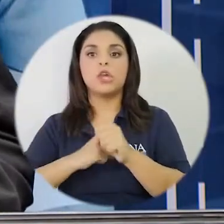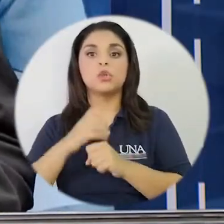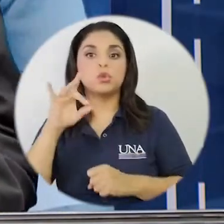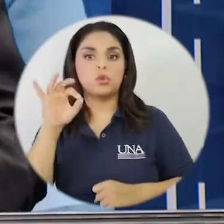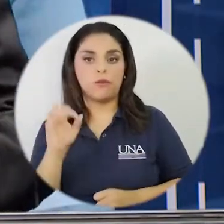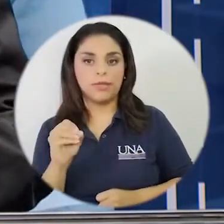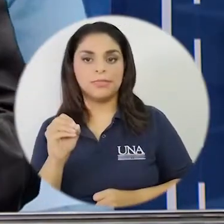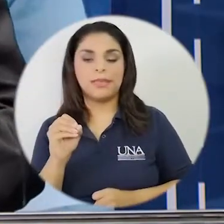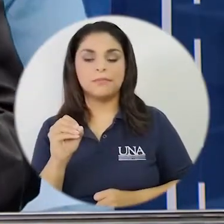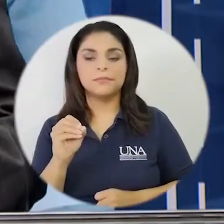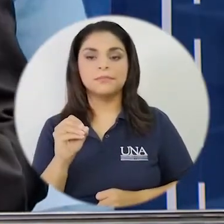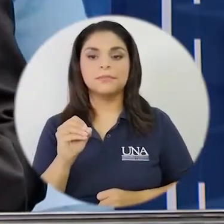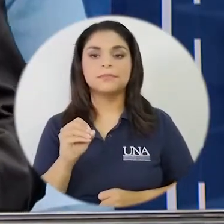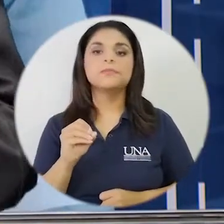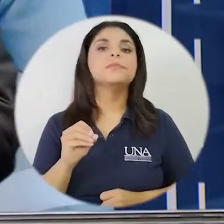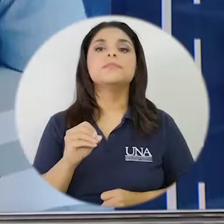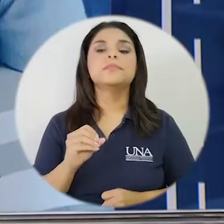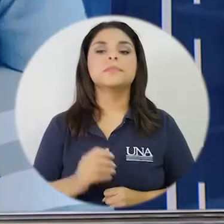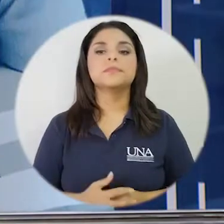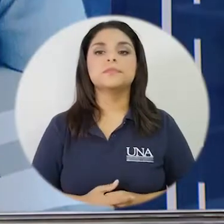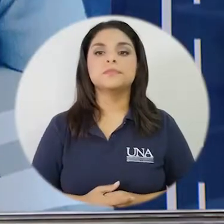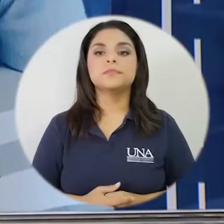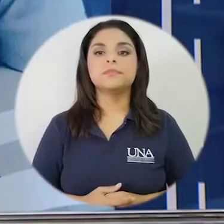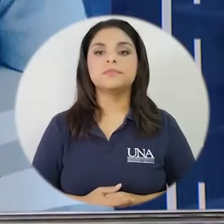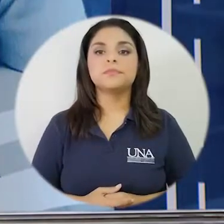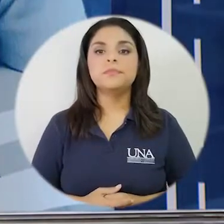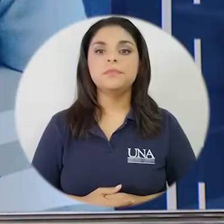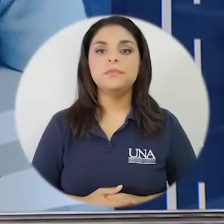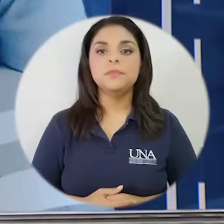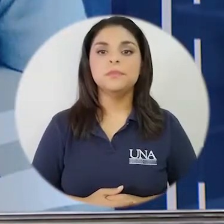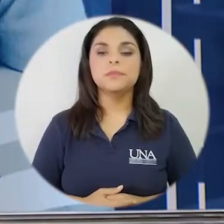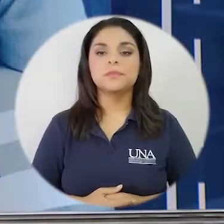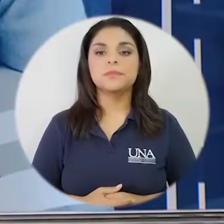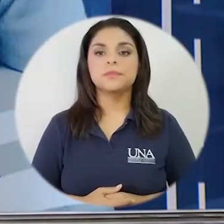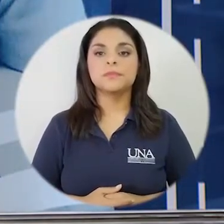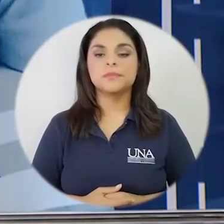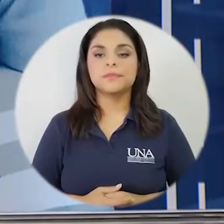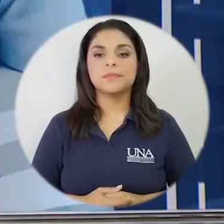años 90, es precisamente lo que